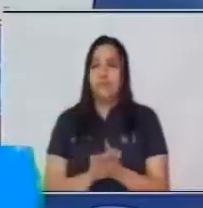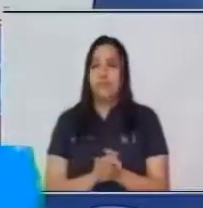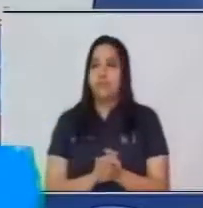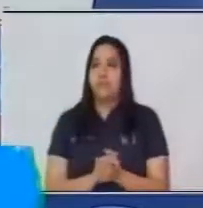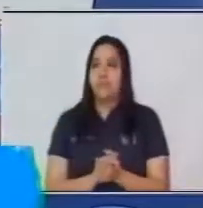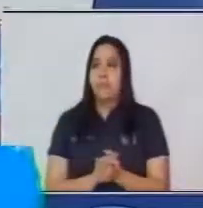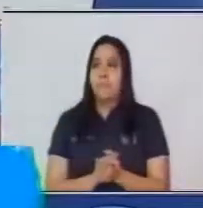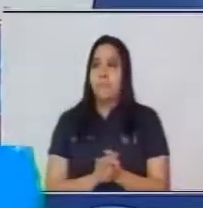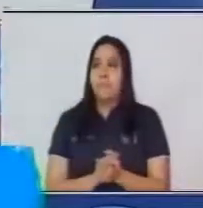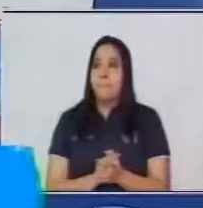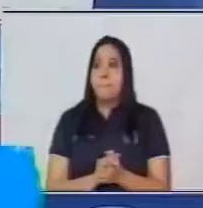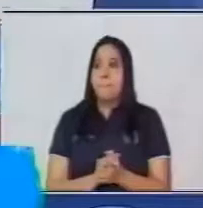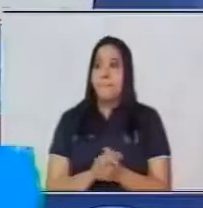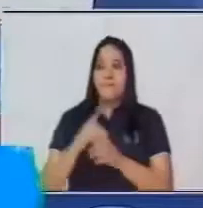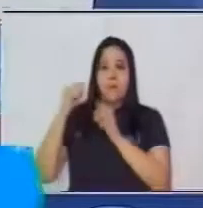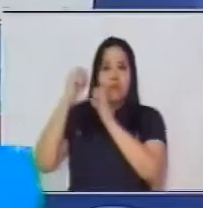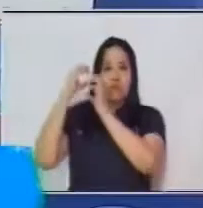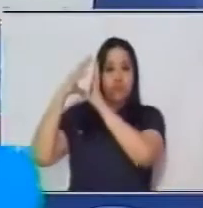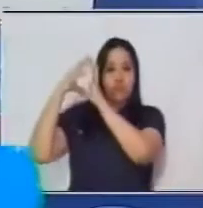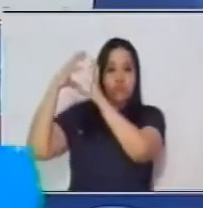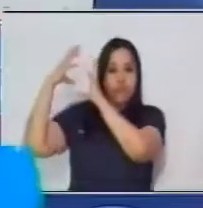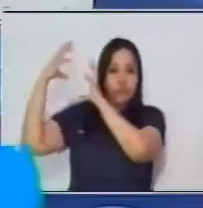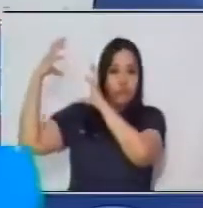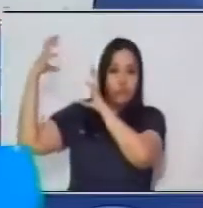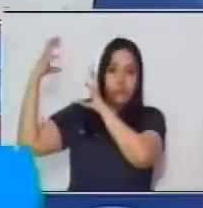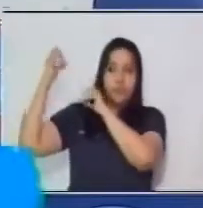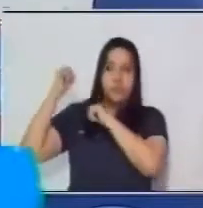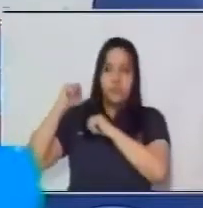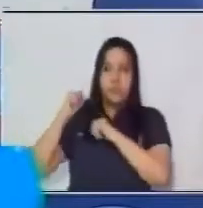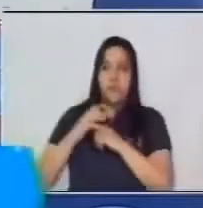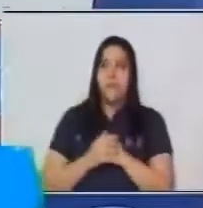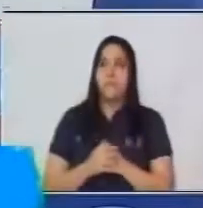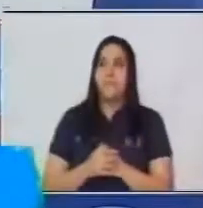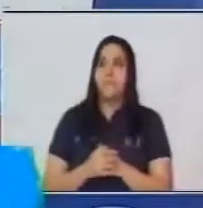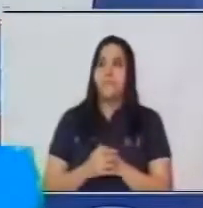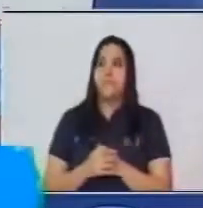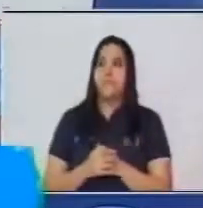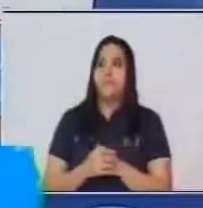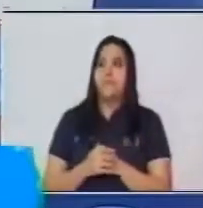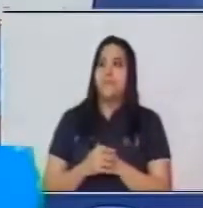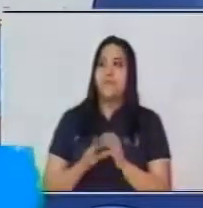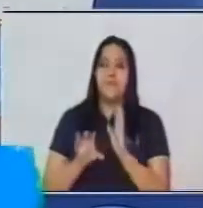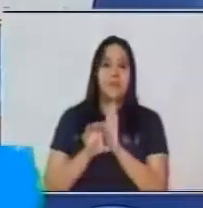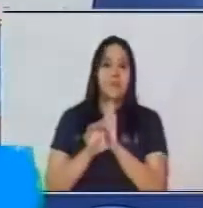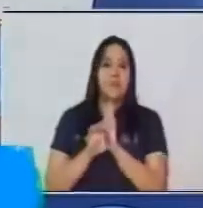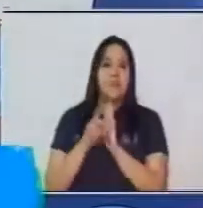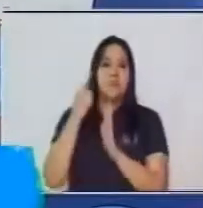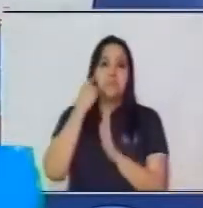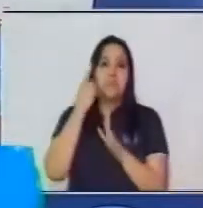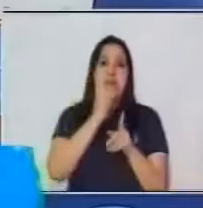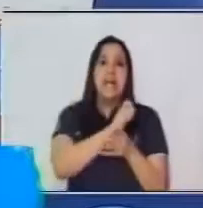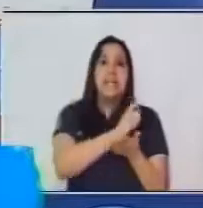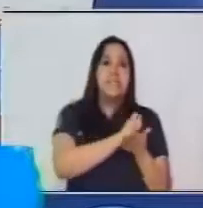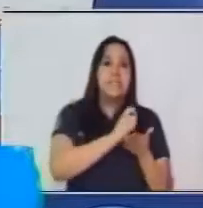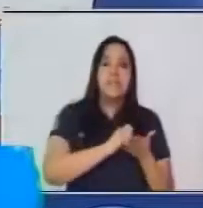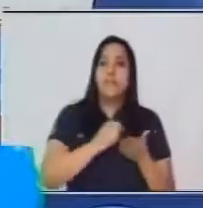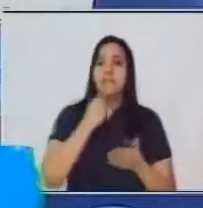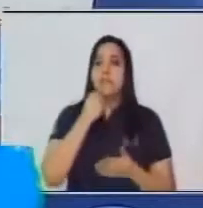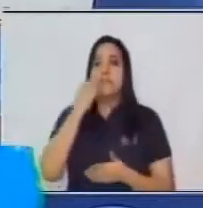y esto ya es el globo o el bocadillo, y solo le colocamos el texto: